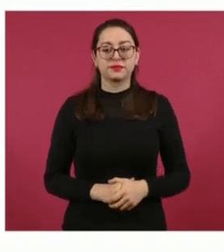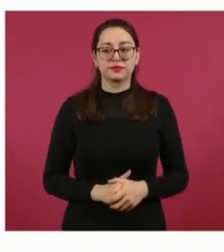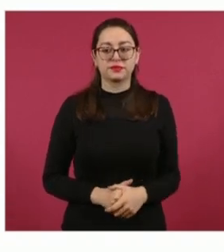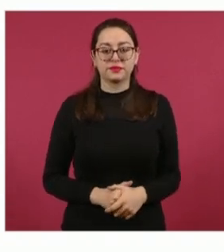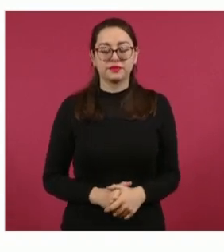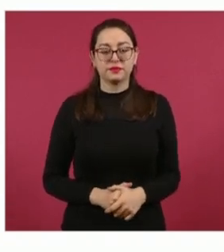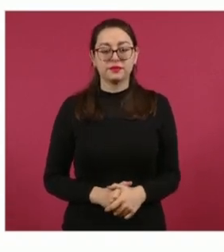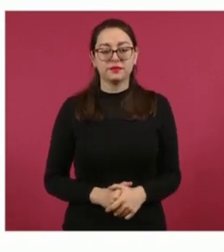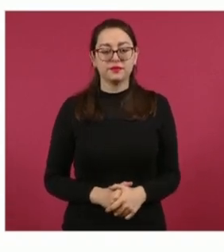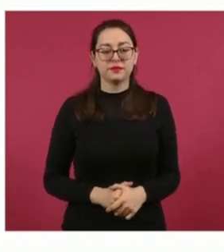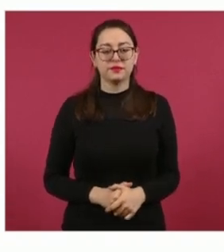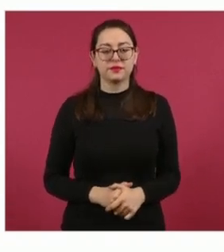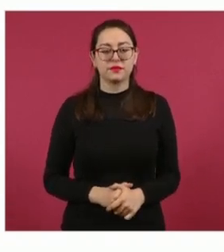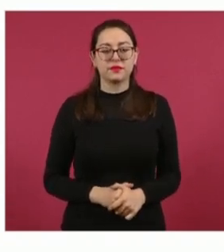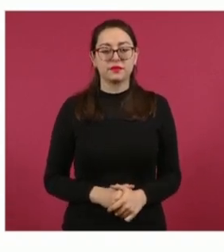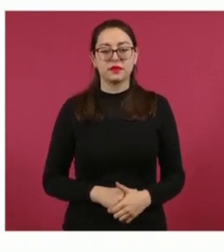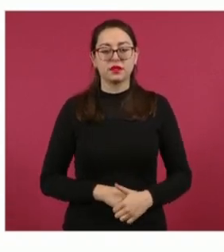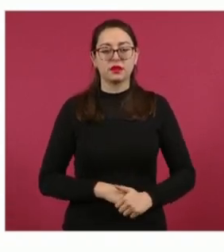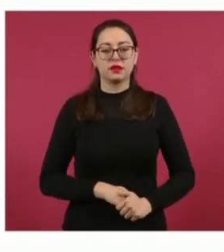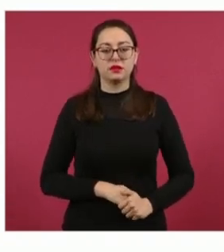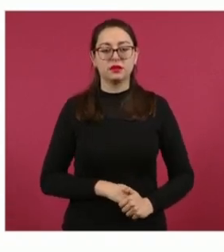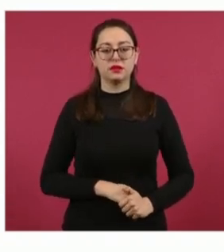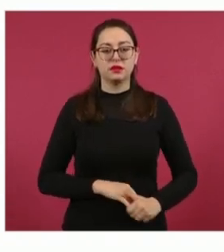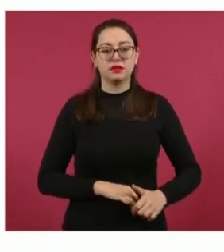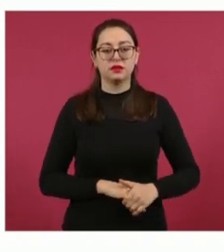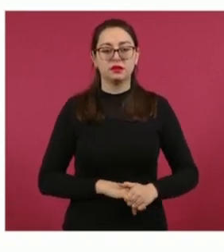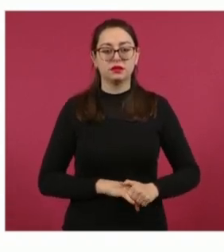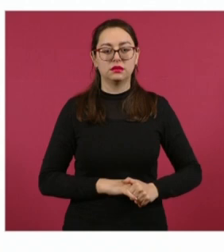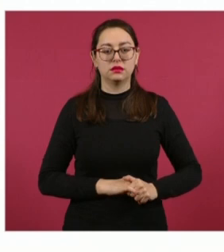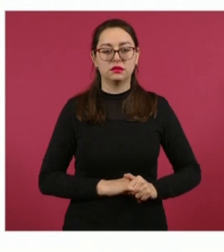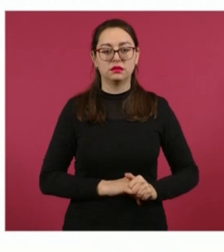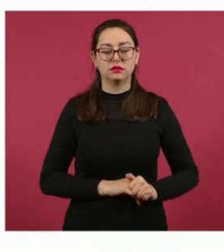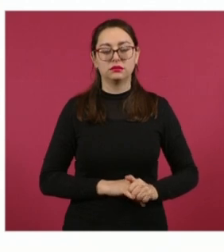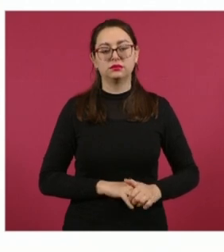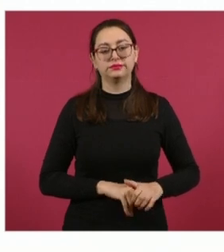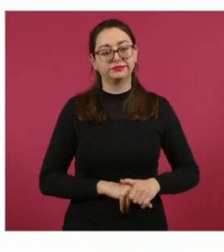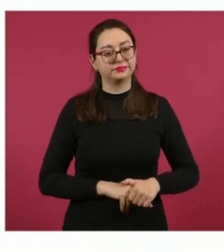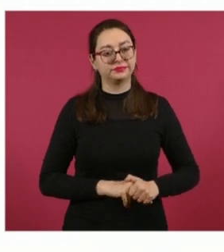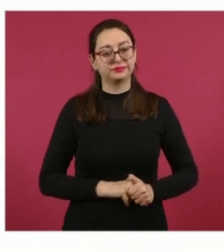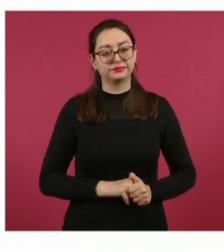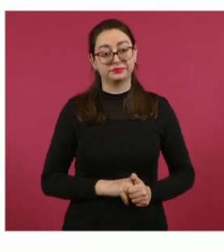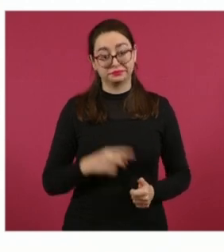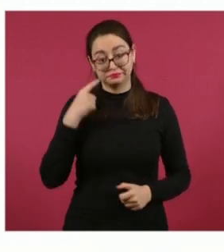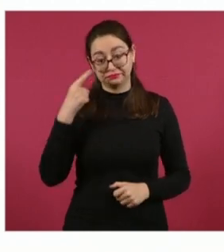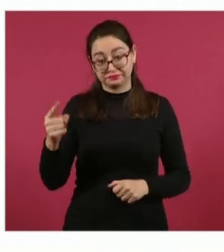O sea, que esa nota ya está por todos lados. Miren, narcopresidente.